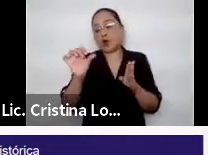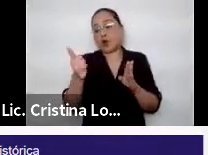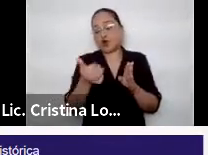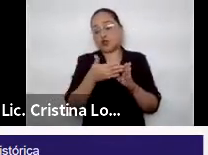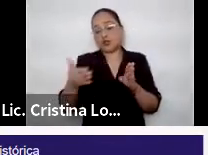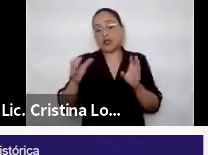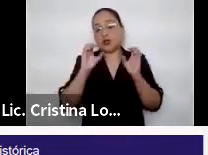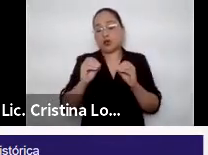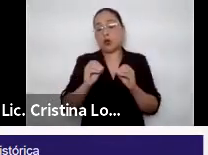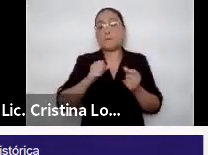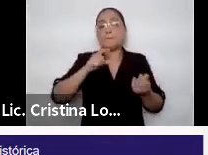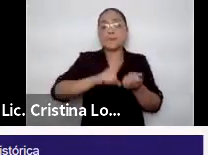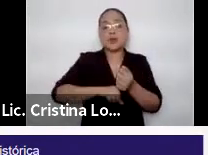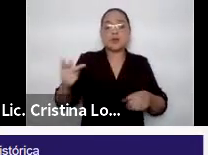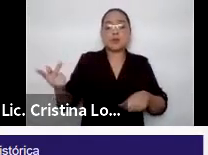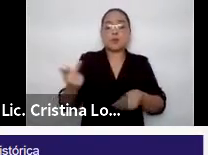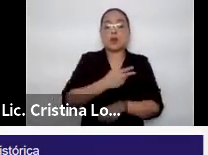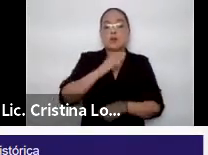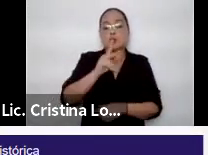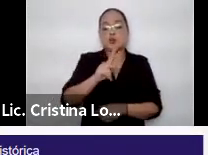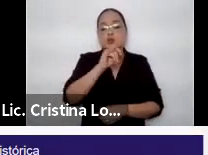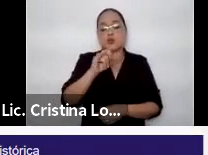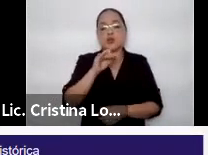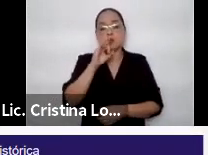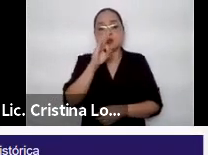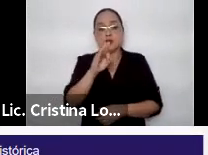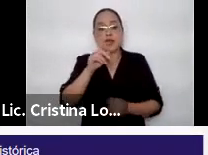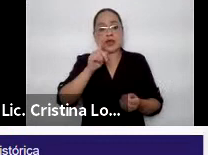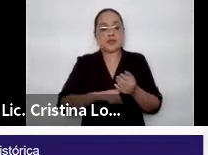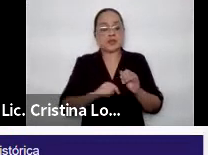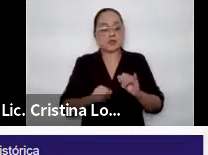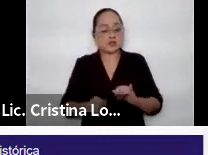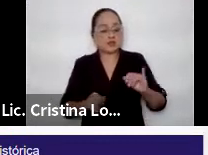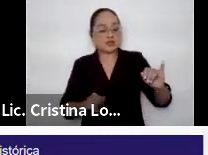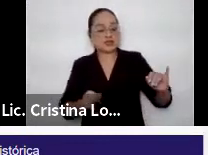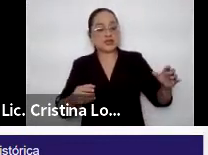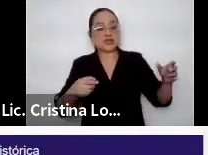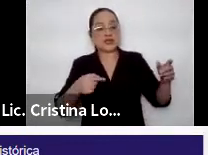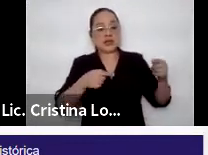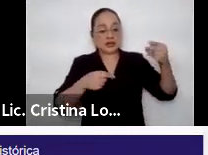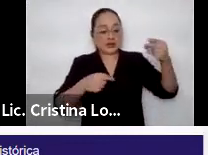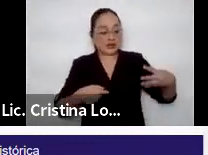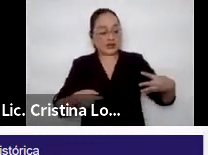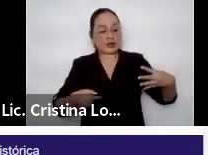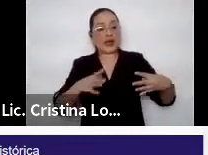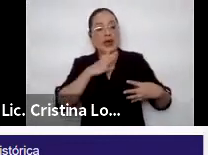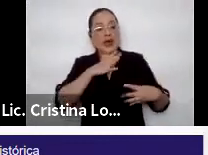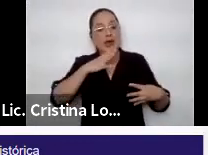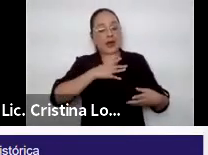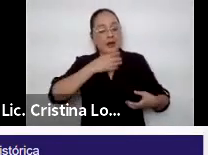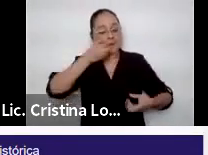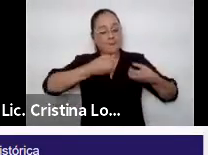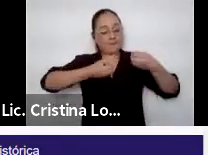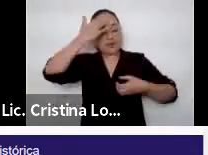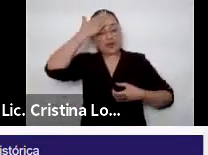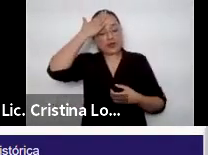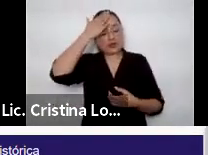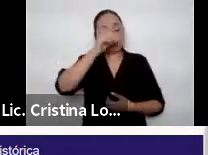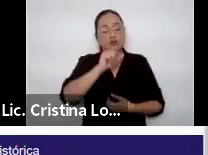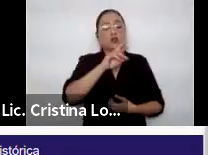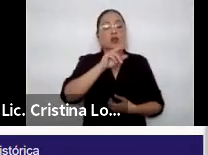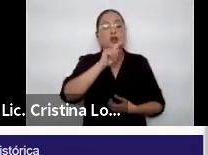la Federación, aquí en la parte izquierda de su pantalla tenemos las palabras del señor ministro Arturo